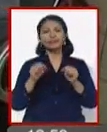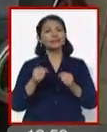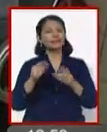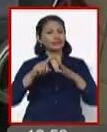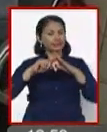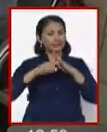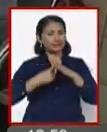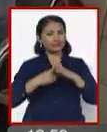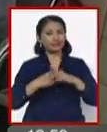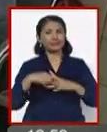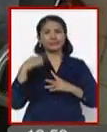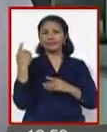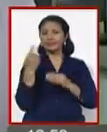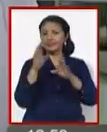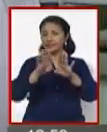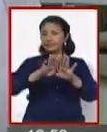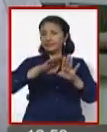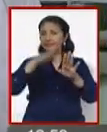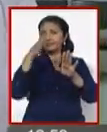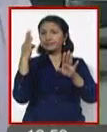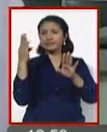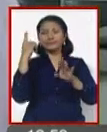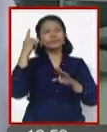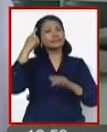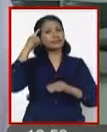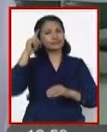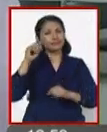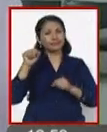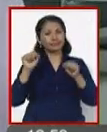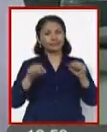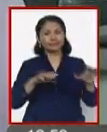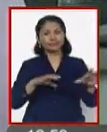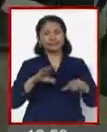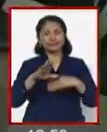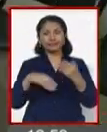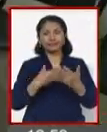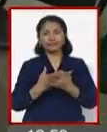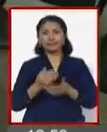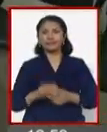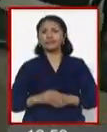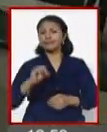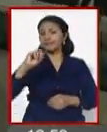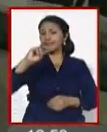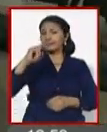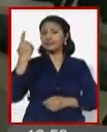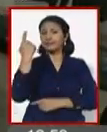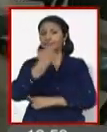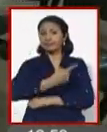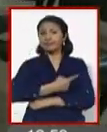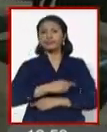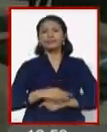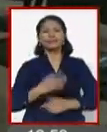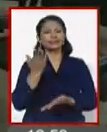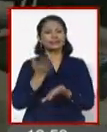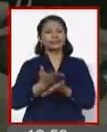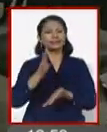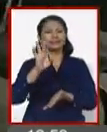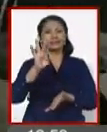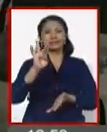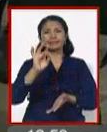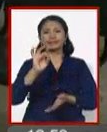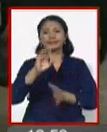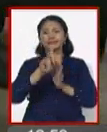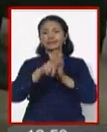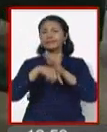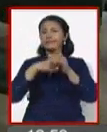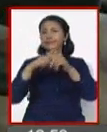podemos empezarlo. Nosotros siempre las puertas abiertas para poder realizar todo ello. Segundo día del paro médico de 48